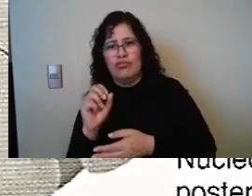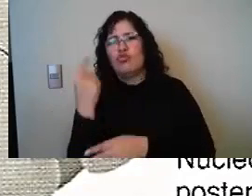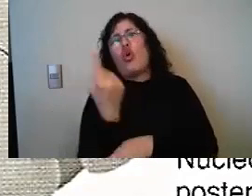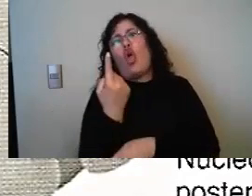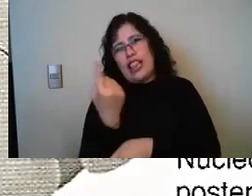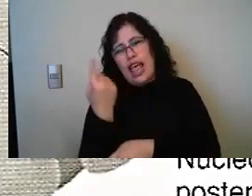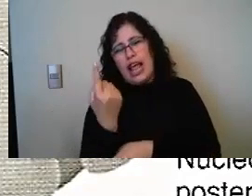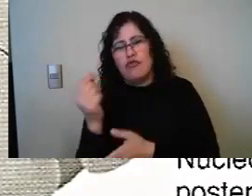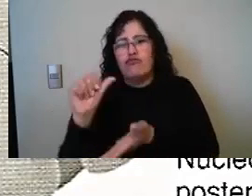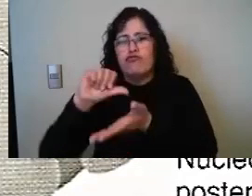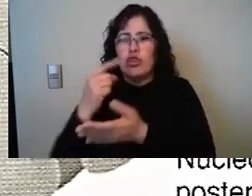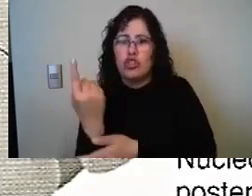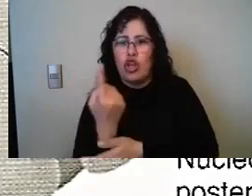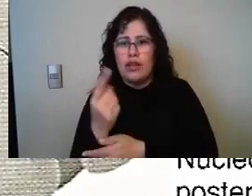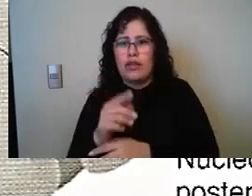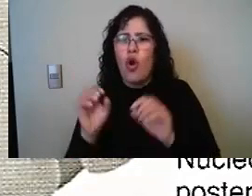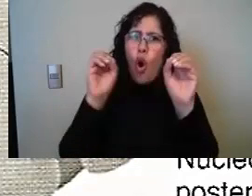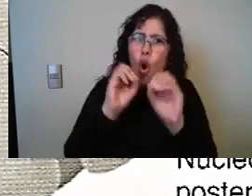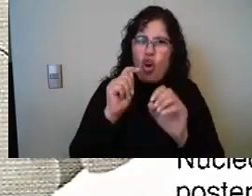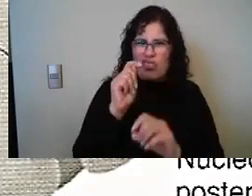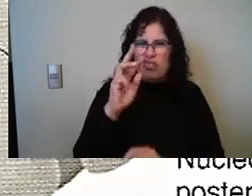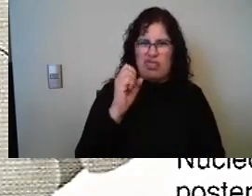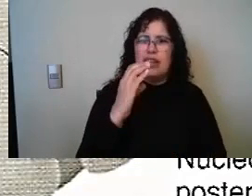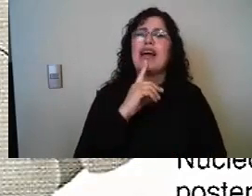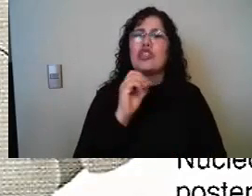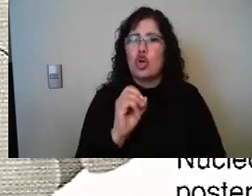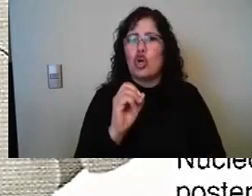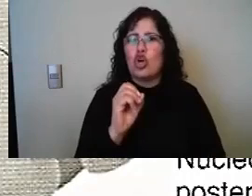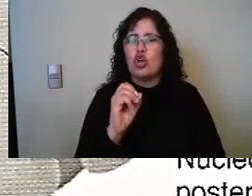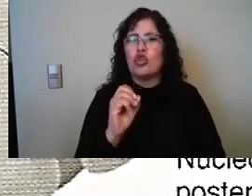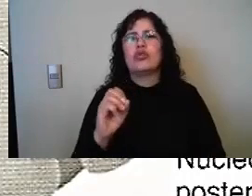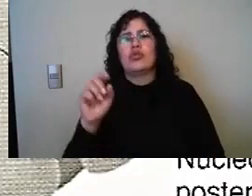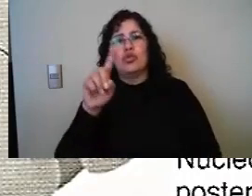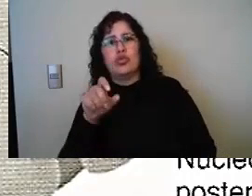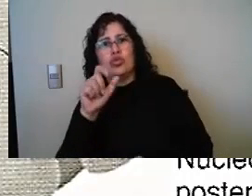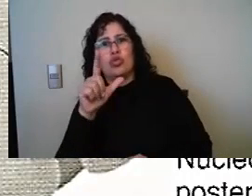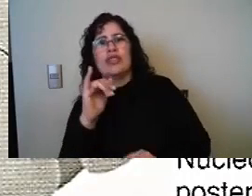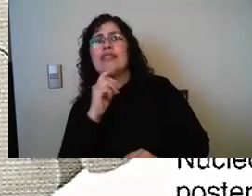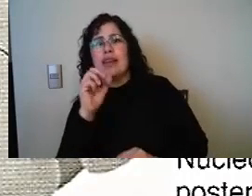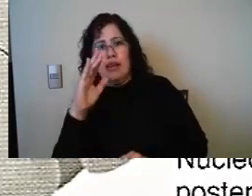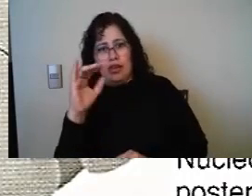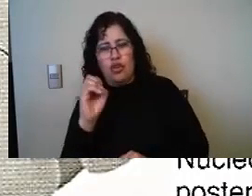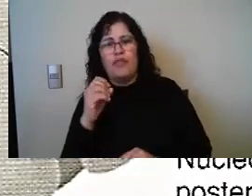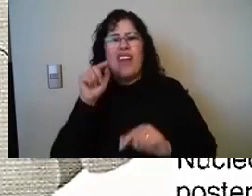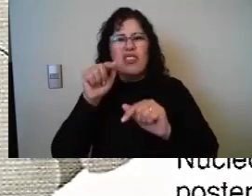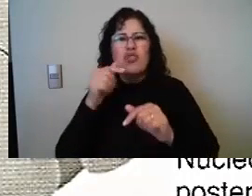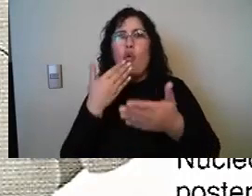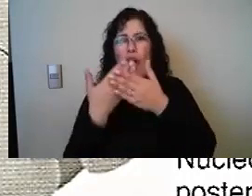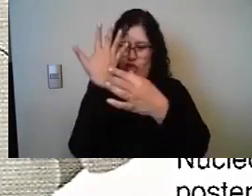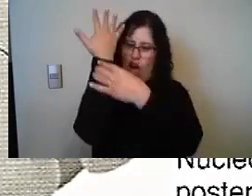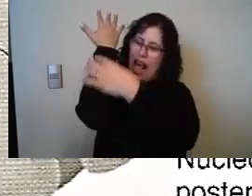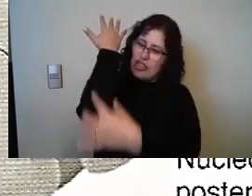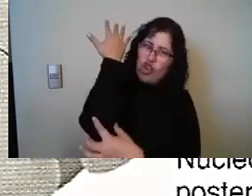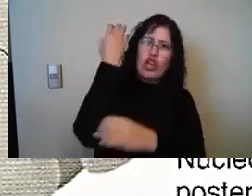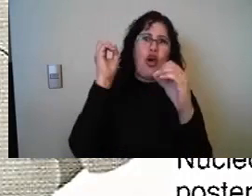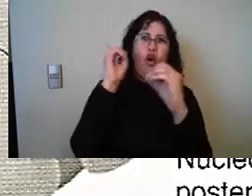Van a encontrar con el nombre de núcleo tracto solitario cuando asocian axones y los cuerpos de las neuronas. Si hablamos de núcleo